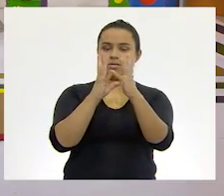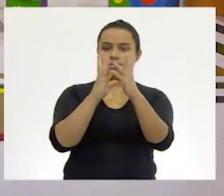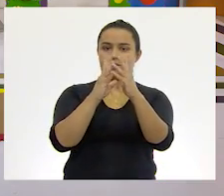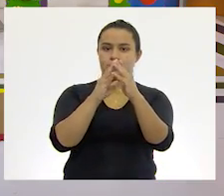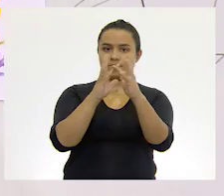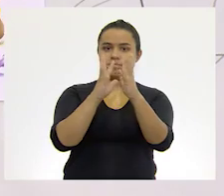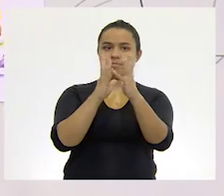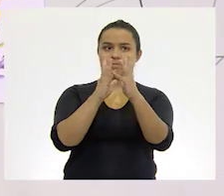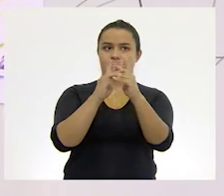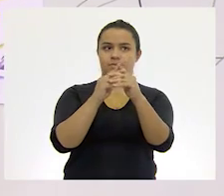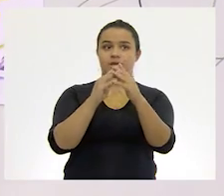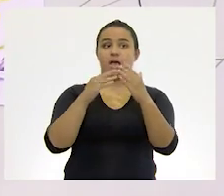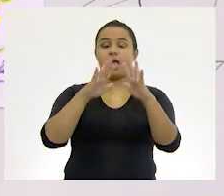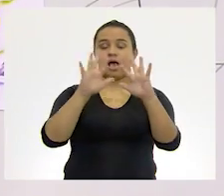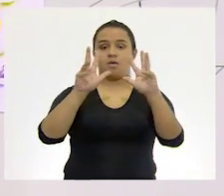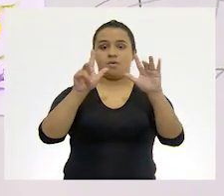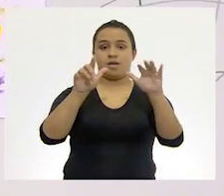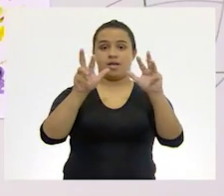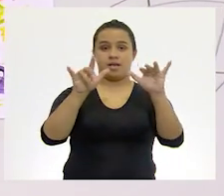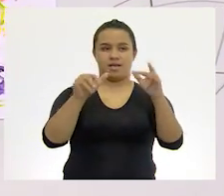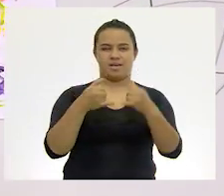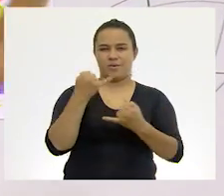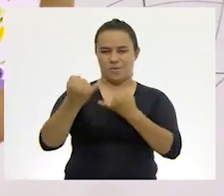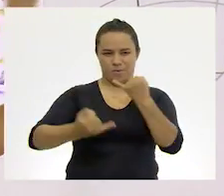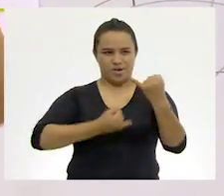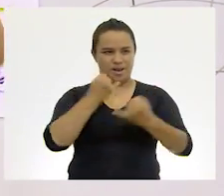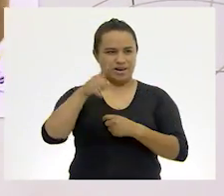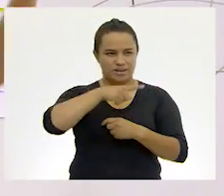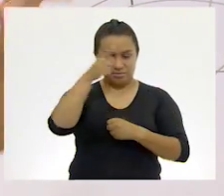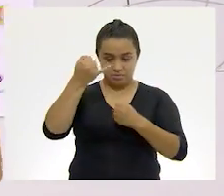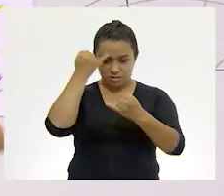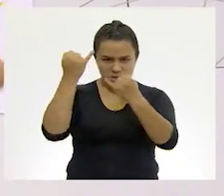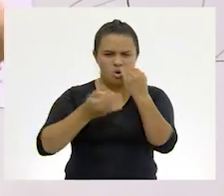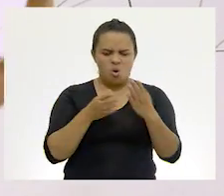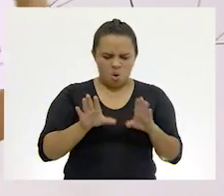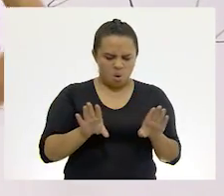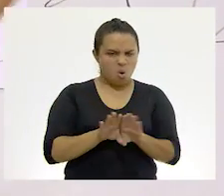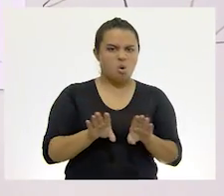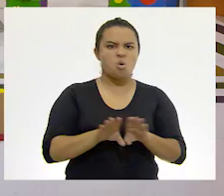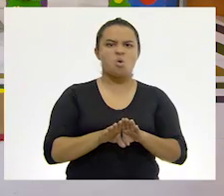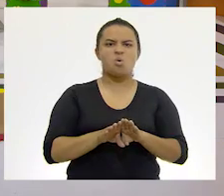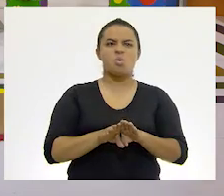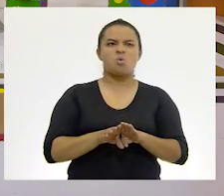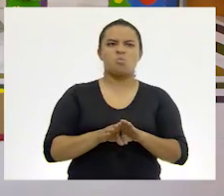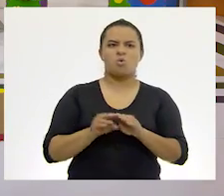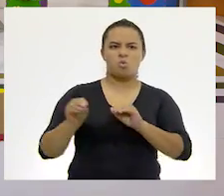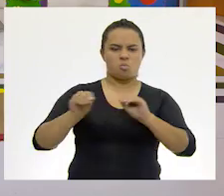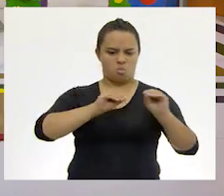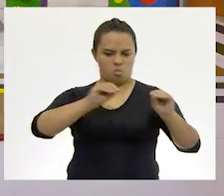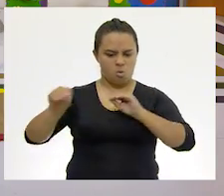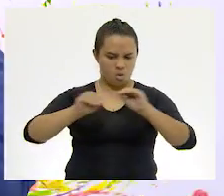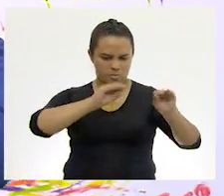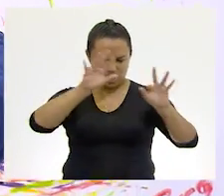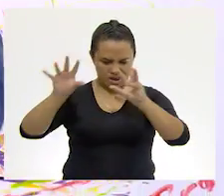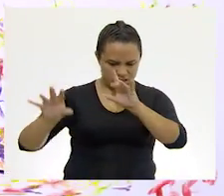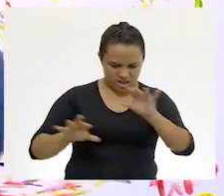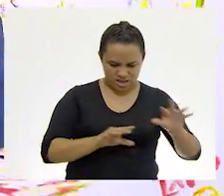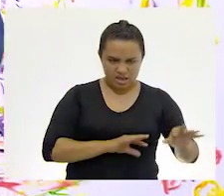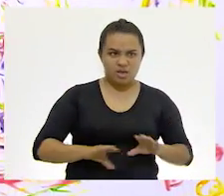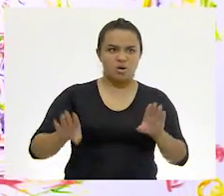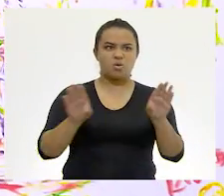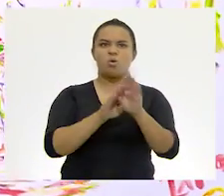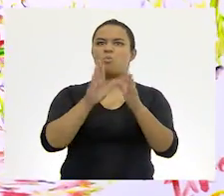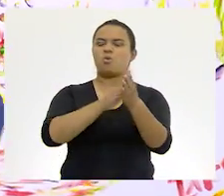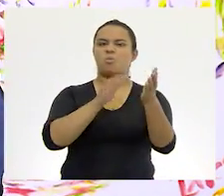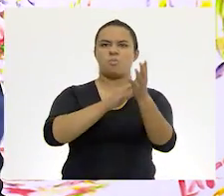uno por uno, y ahora hacia adelante, y ahora empecemos a jugar, imaginando, a ver, ¿cómo podrías moverte y hacer trazos en tu papel de